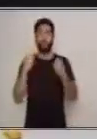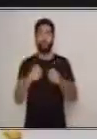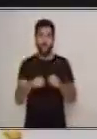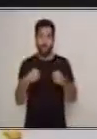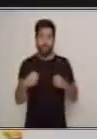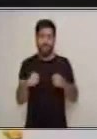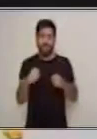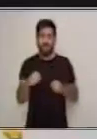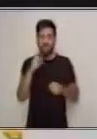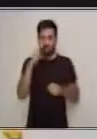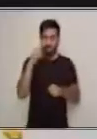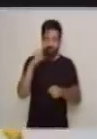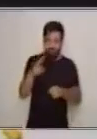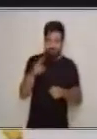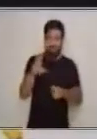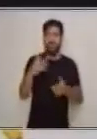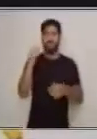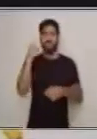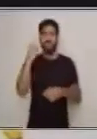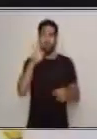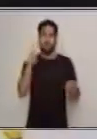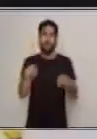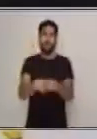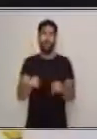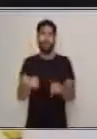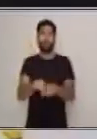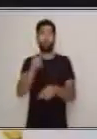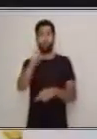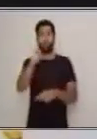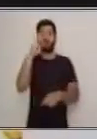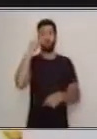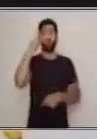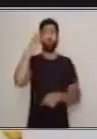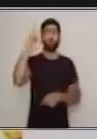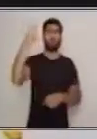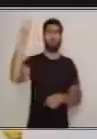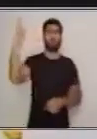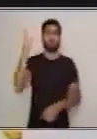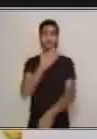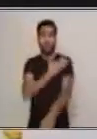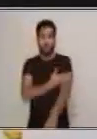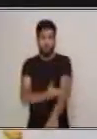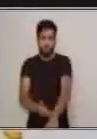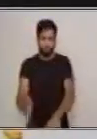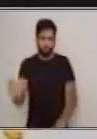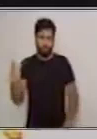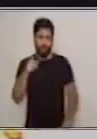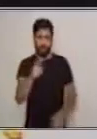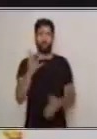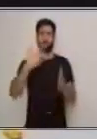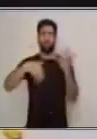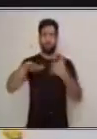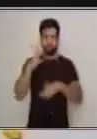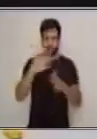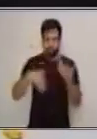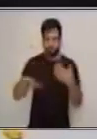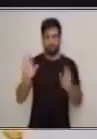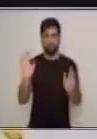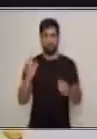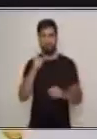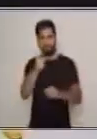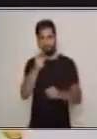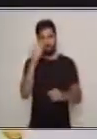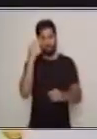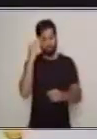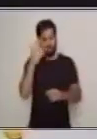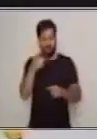qué es lo que está sucediendo, como inventando una historia con mucha creatividad. Lo puedes hacer en voz alta o en lenguaje